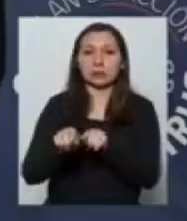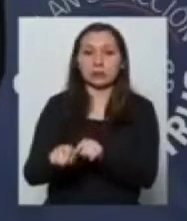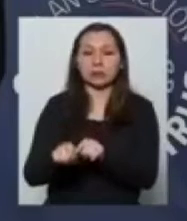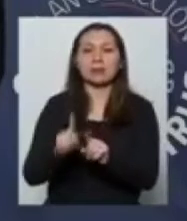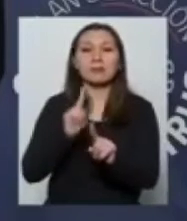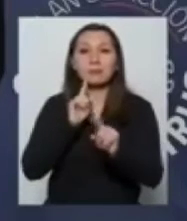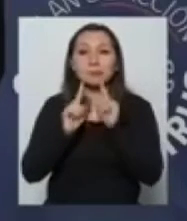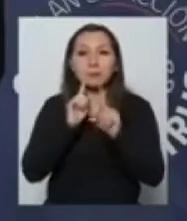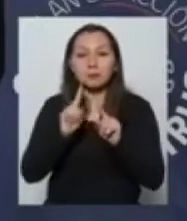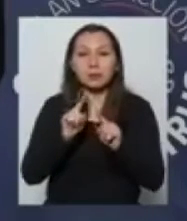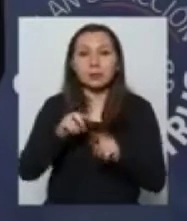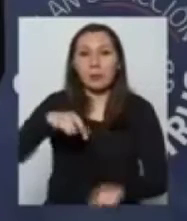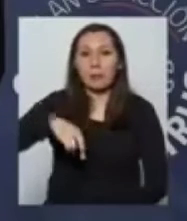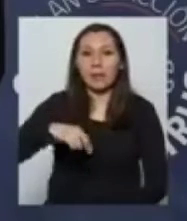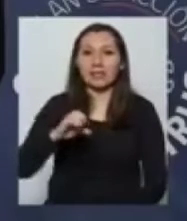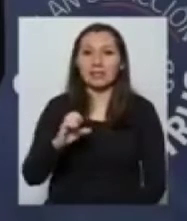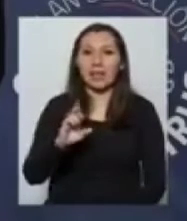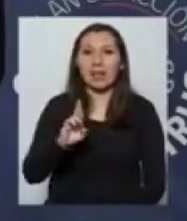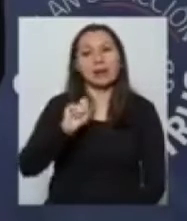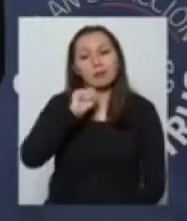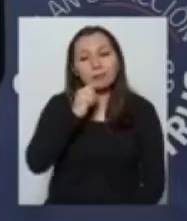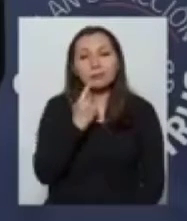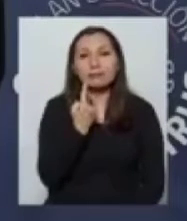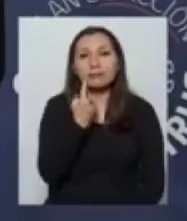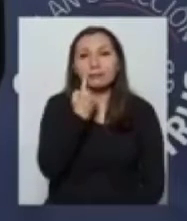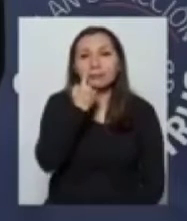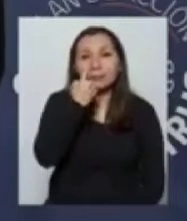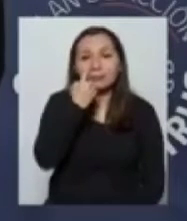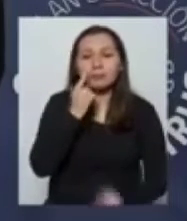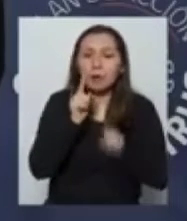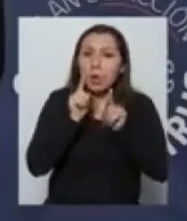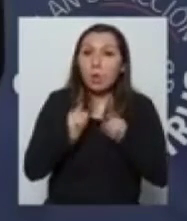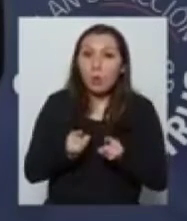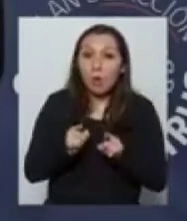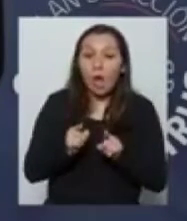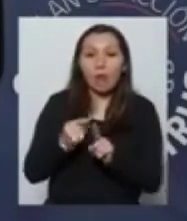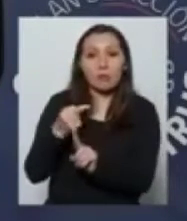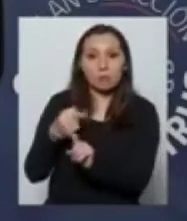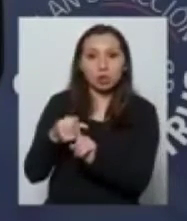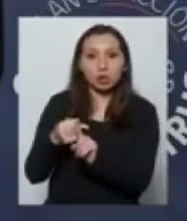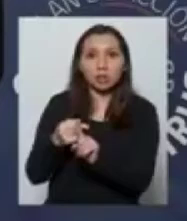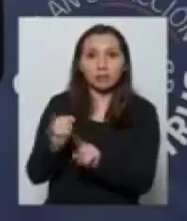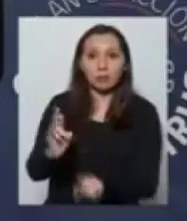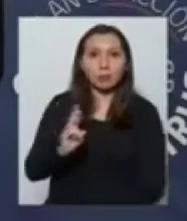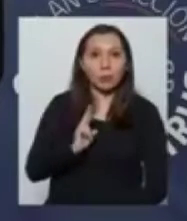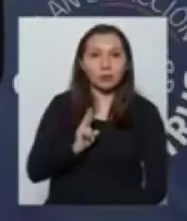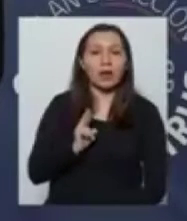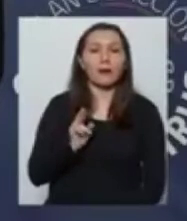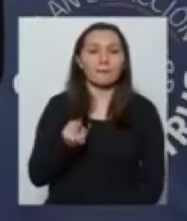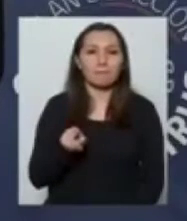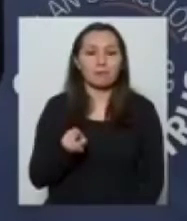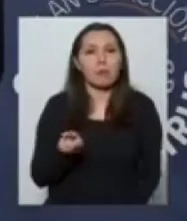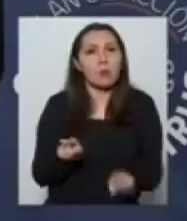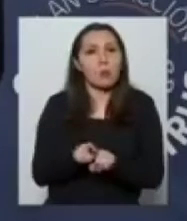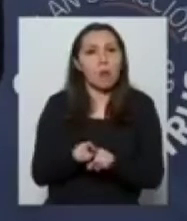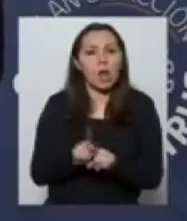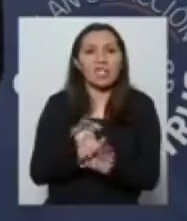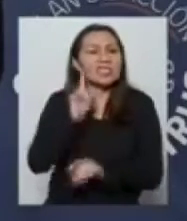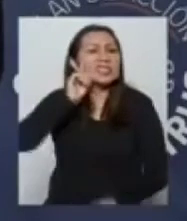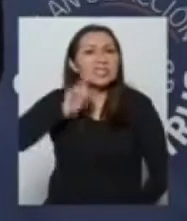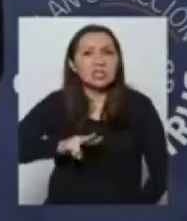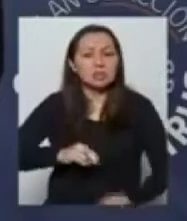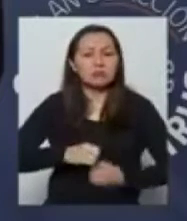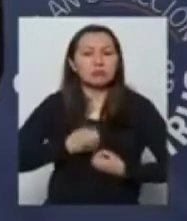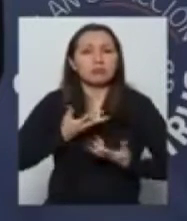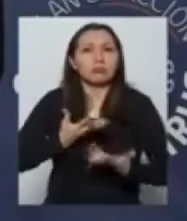un examen de PCR a pesar, y sale positivo, a pesar que no tenga